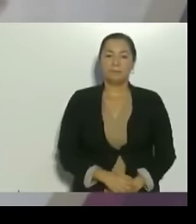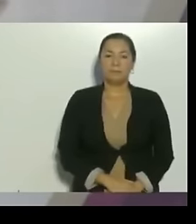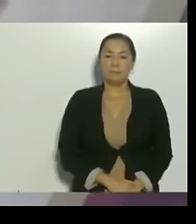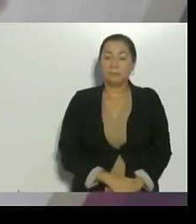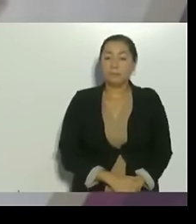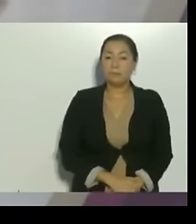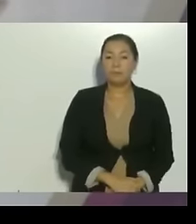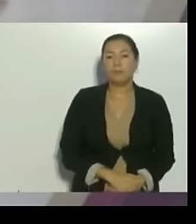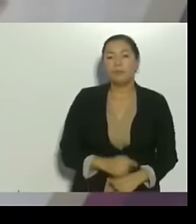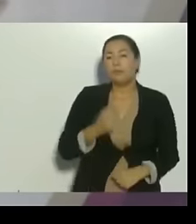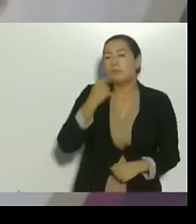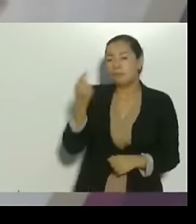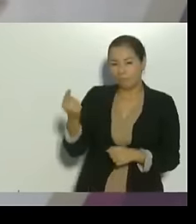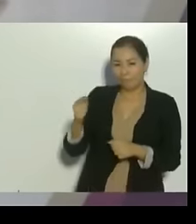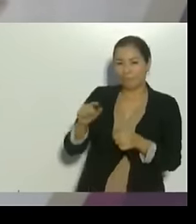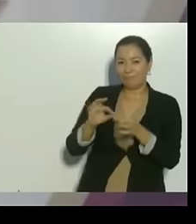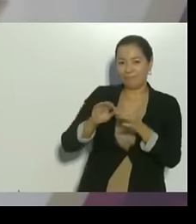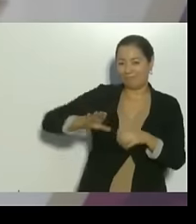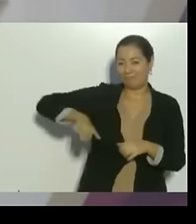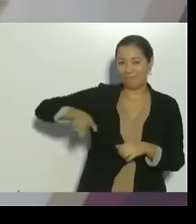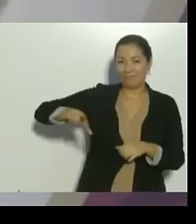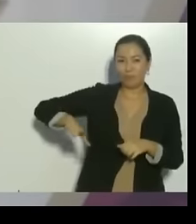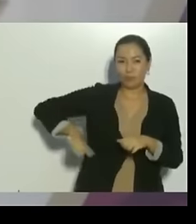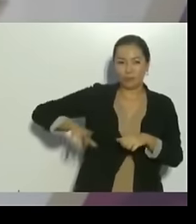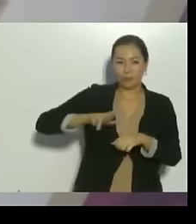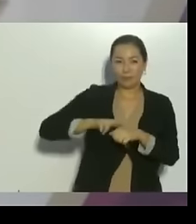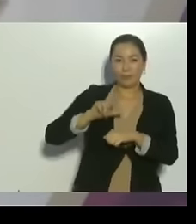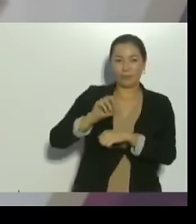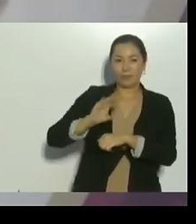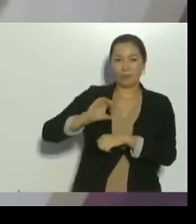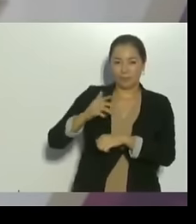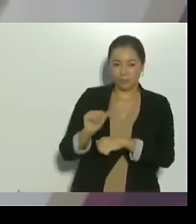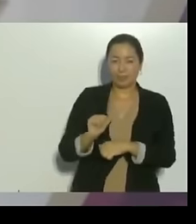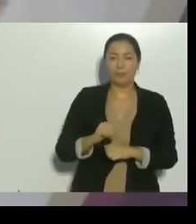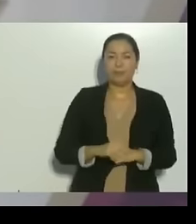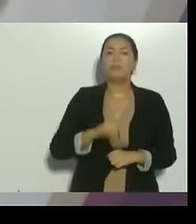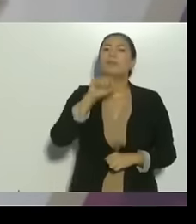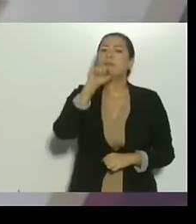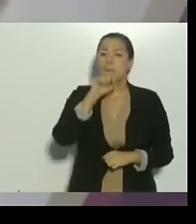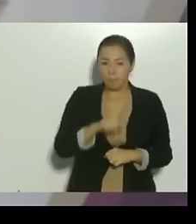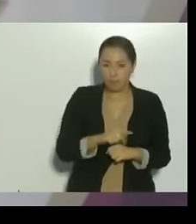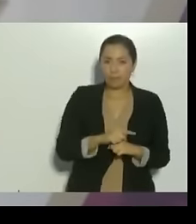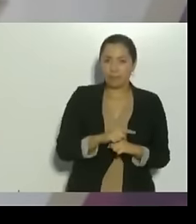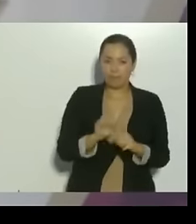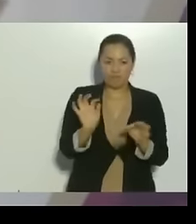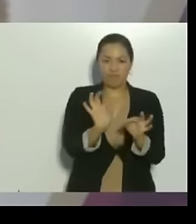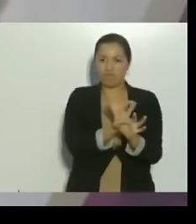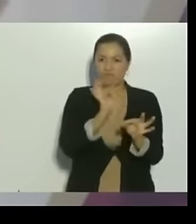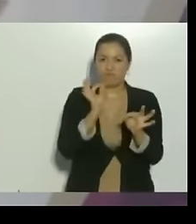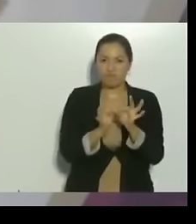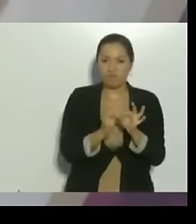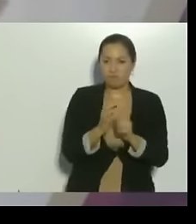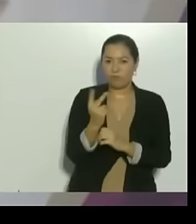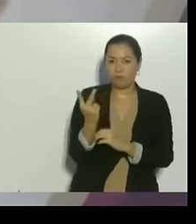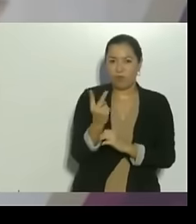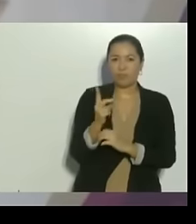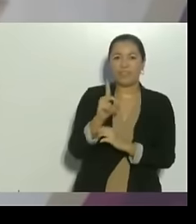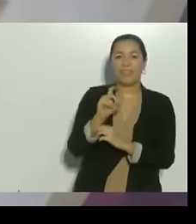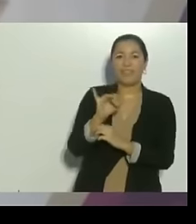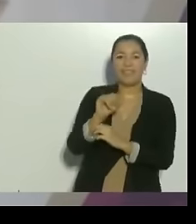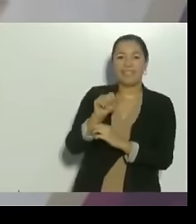le hace a los empresarios por ahí mi eh Wilmer Domínguez y luego ya mi han a ver qué dice